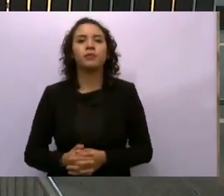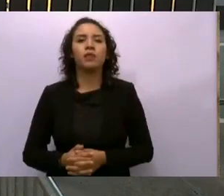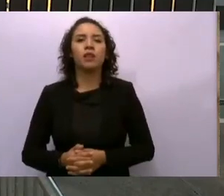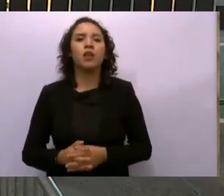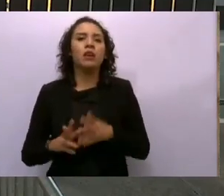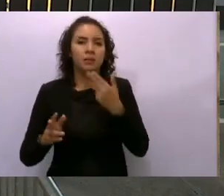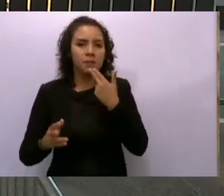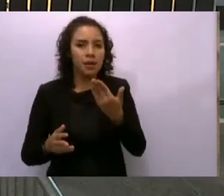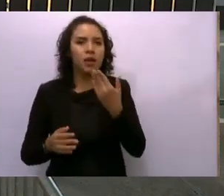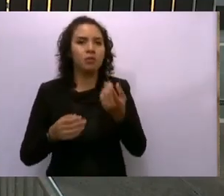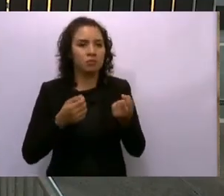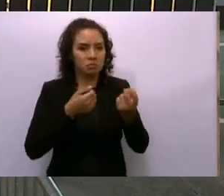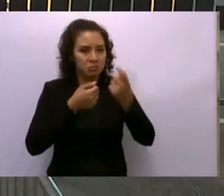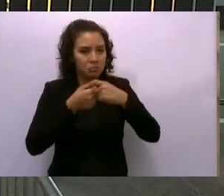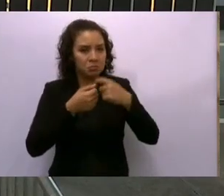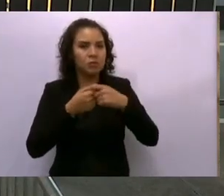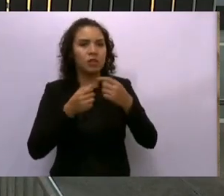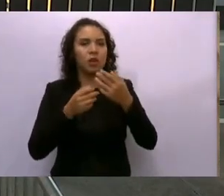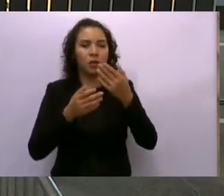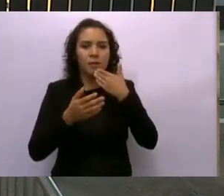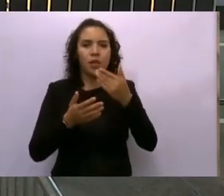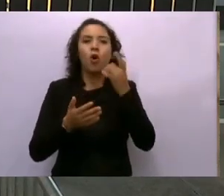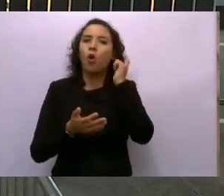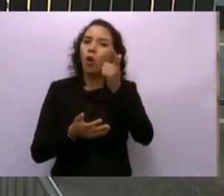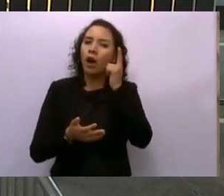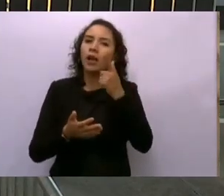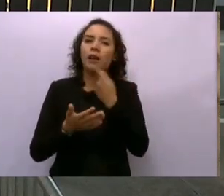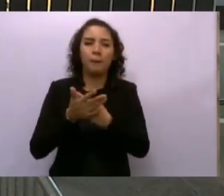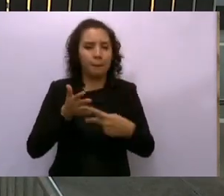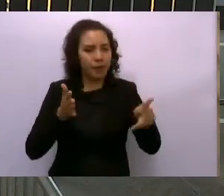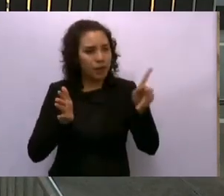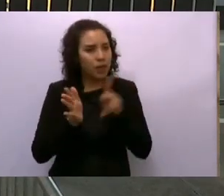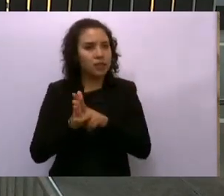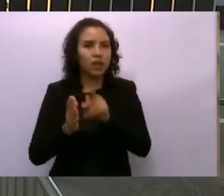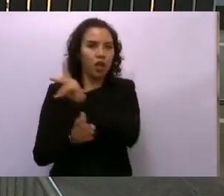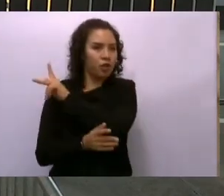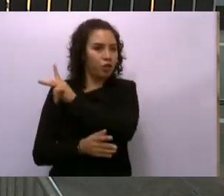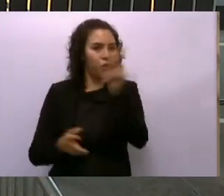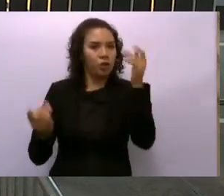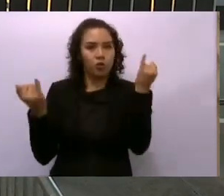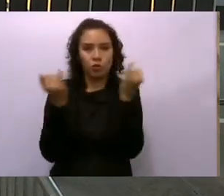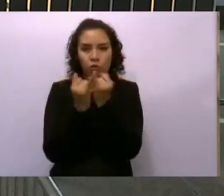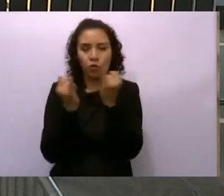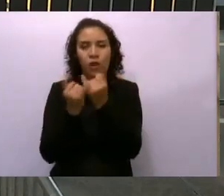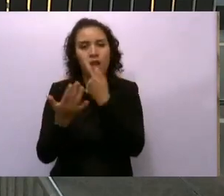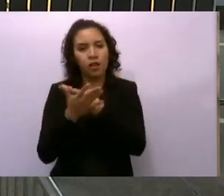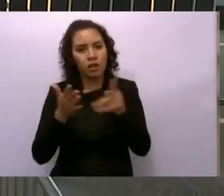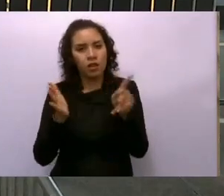su nivel de ingresos, sus prestaciones, no, se les va a basificar a todos, a todos.